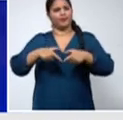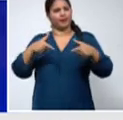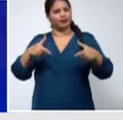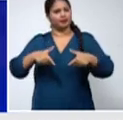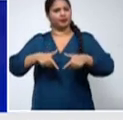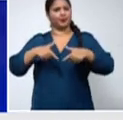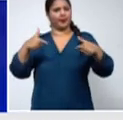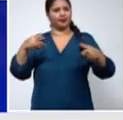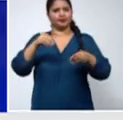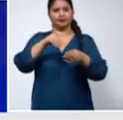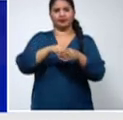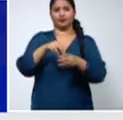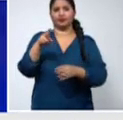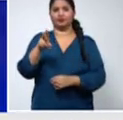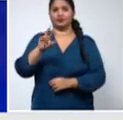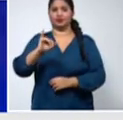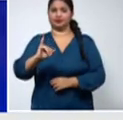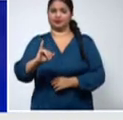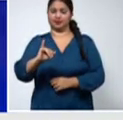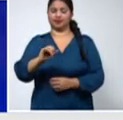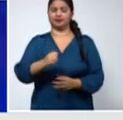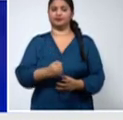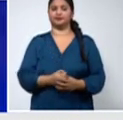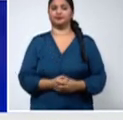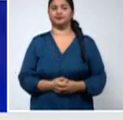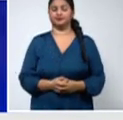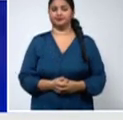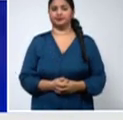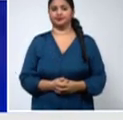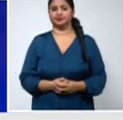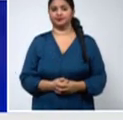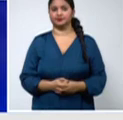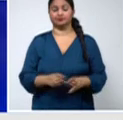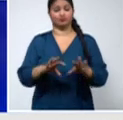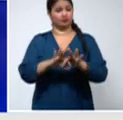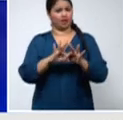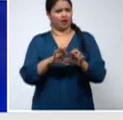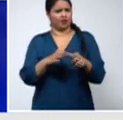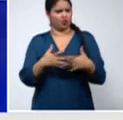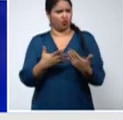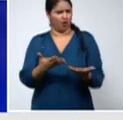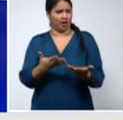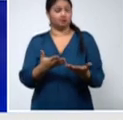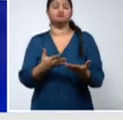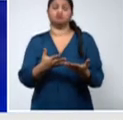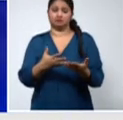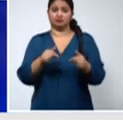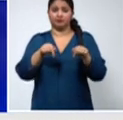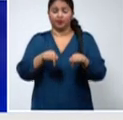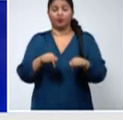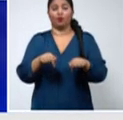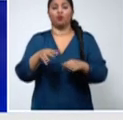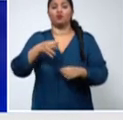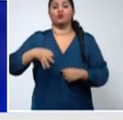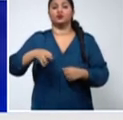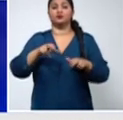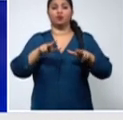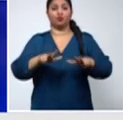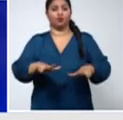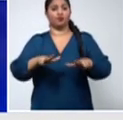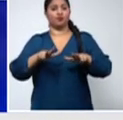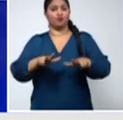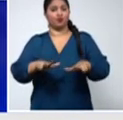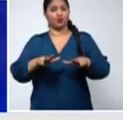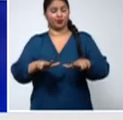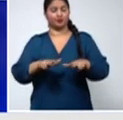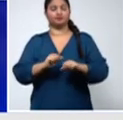26 casos autóctonos ayer, el mayor número en el municipio Morón, 10, municipio Ciego de